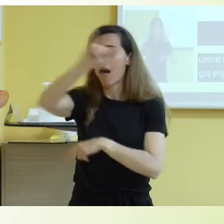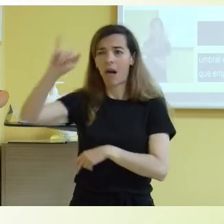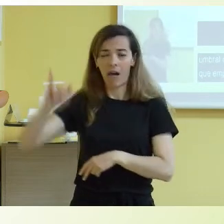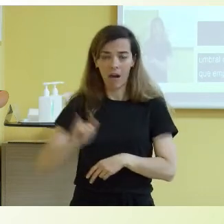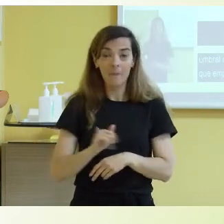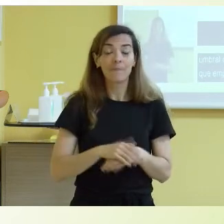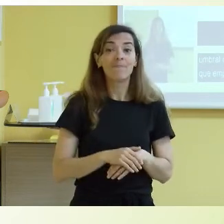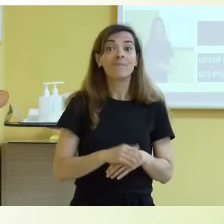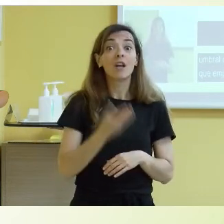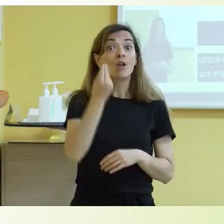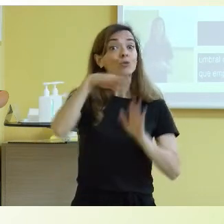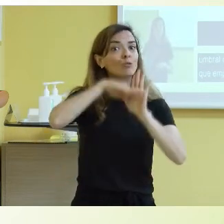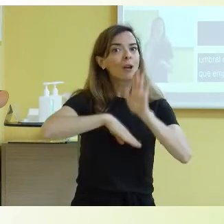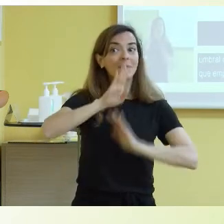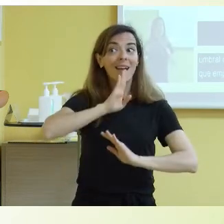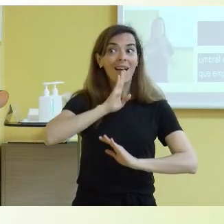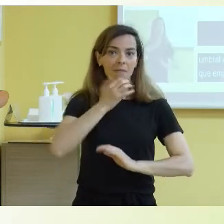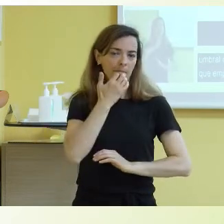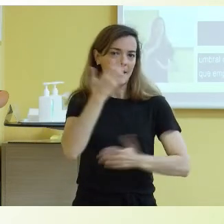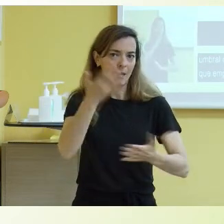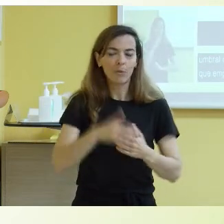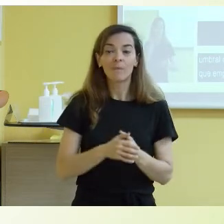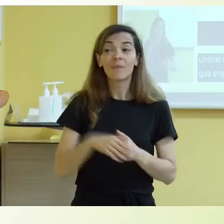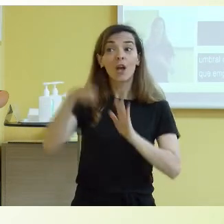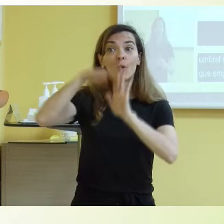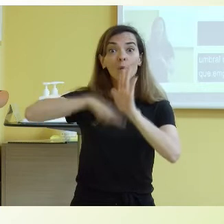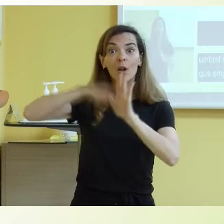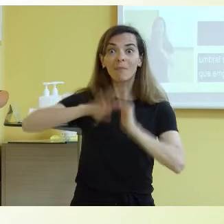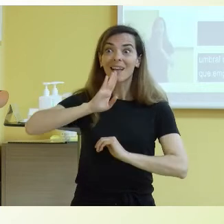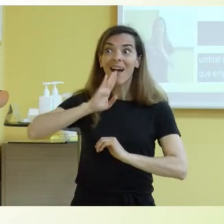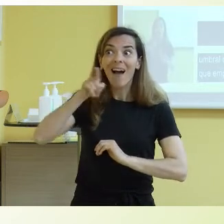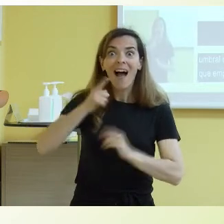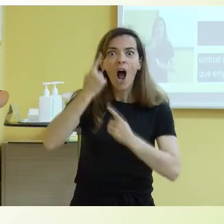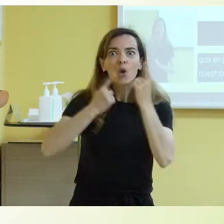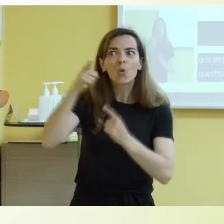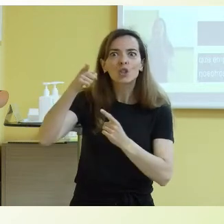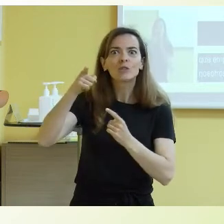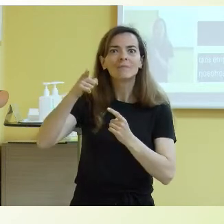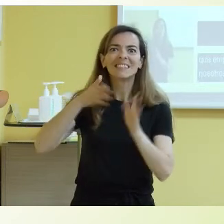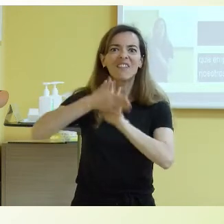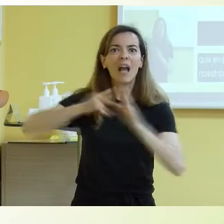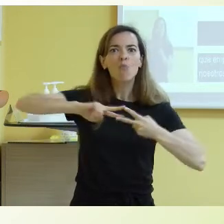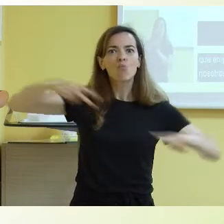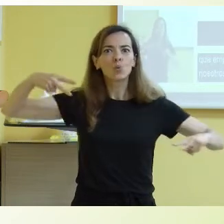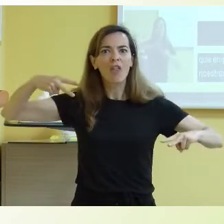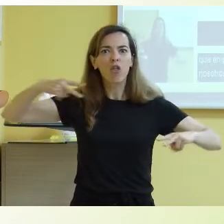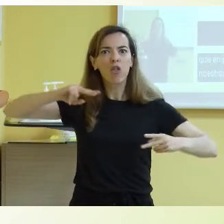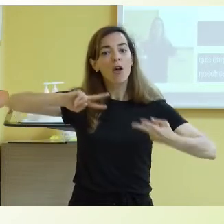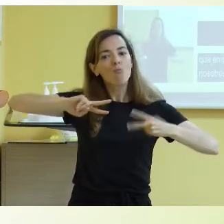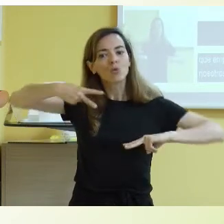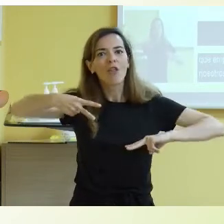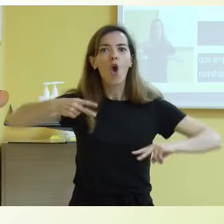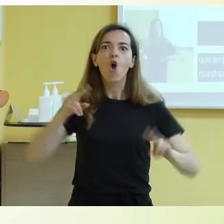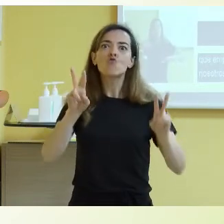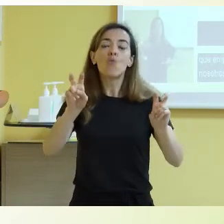Y muchos de estos programas, si veis, por poneros un ejemplo, son nuevas mutaciones que